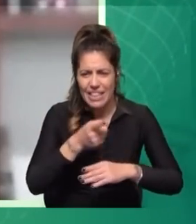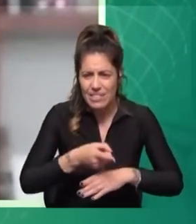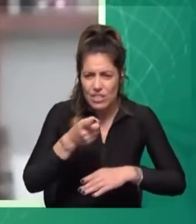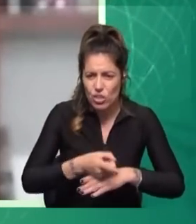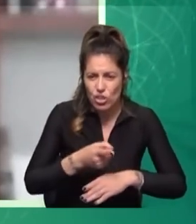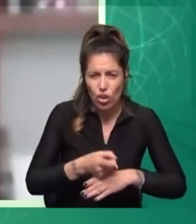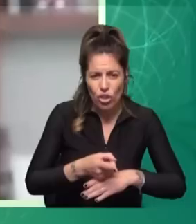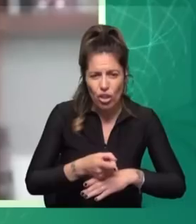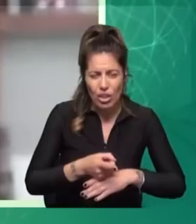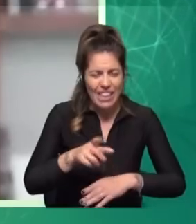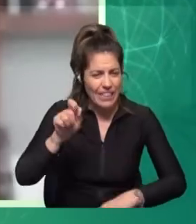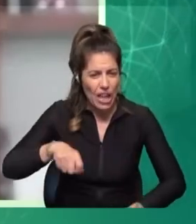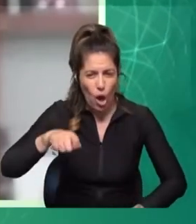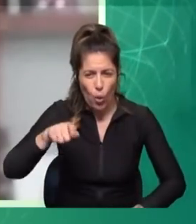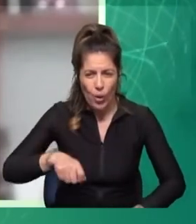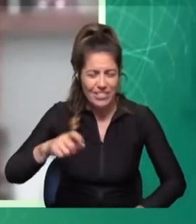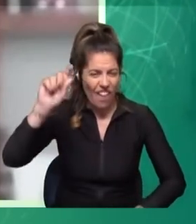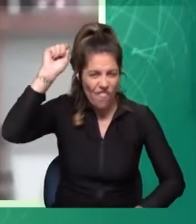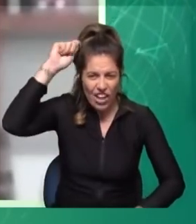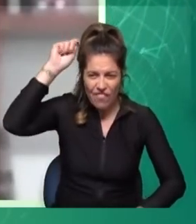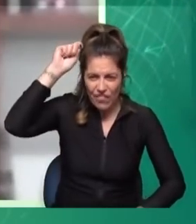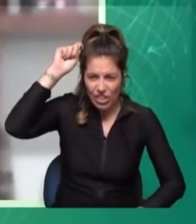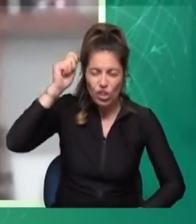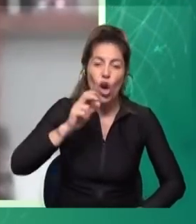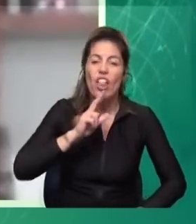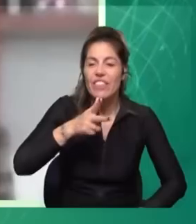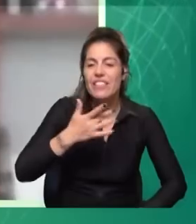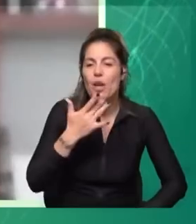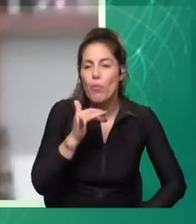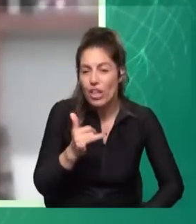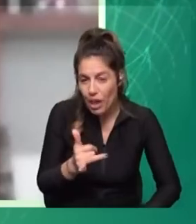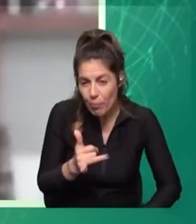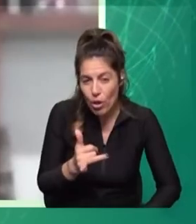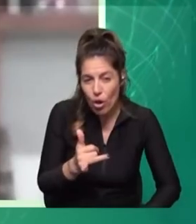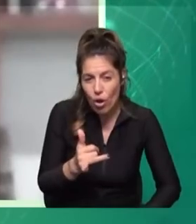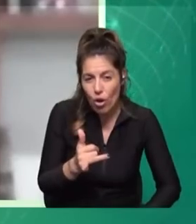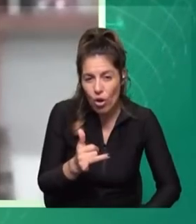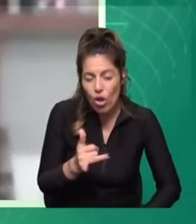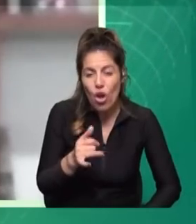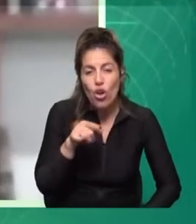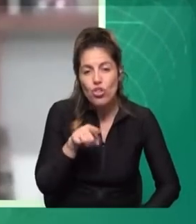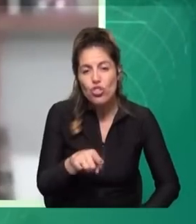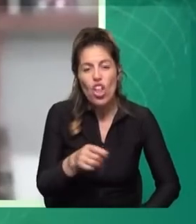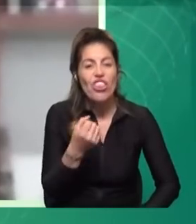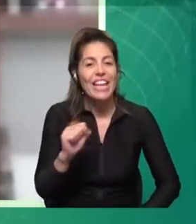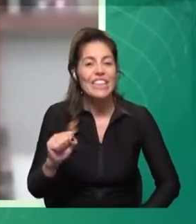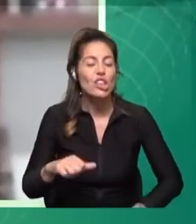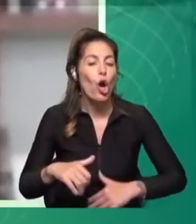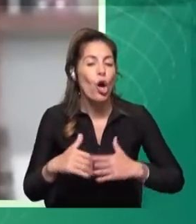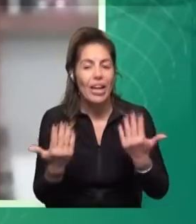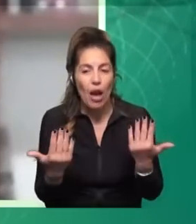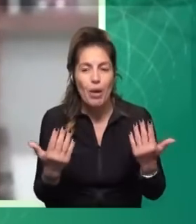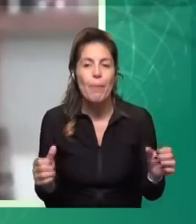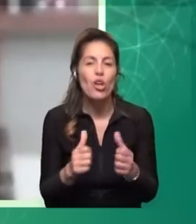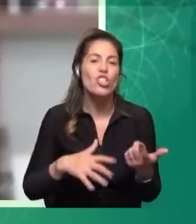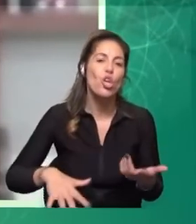de la jueza de Fray bentos que dice por ejemplo son delitos graves pero cometidos